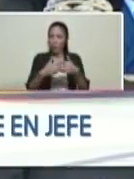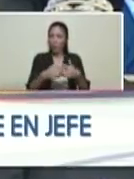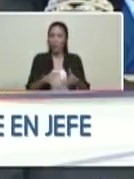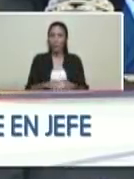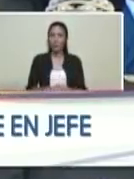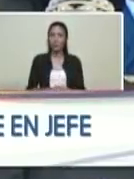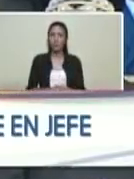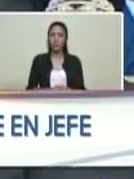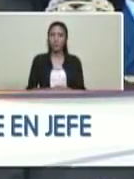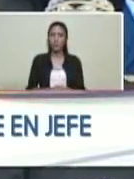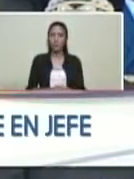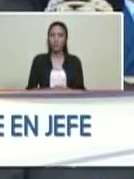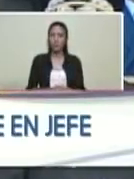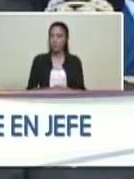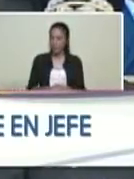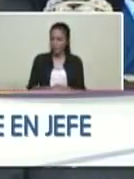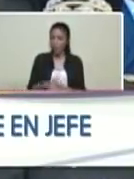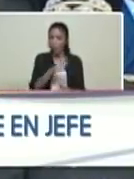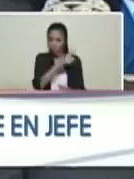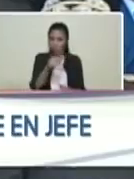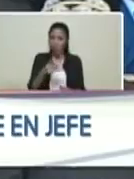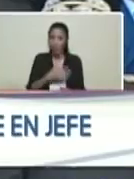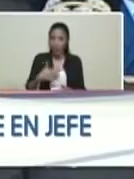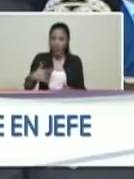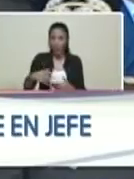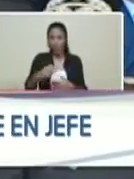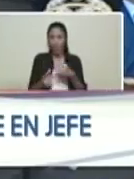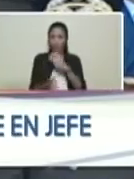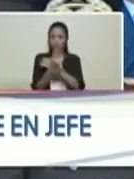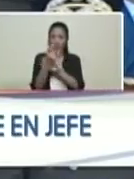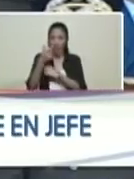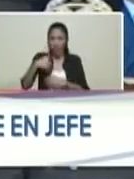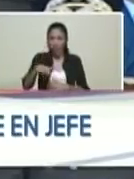a la fuerza armada traicionar al pueblo de venezuela